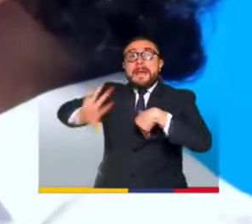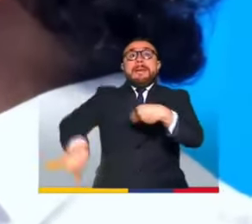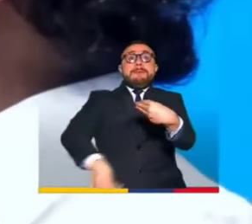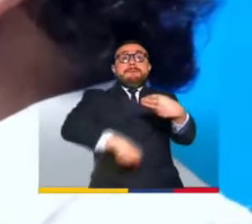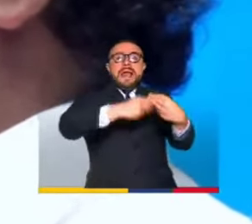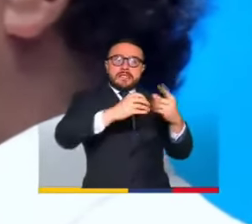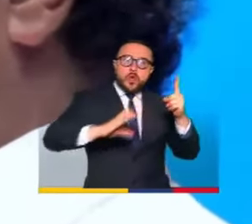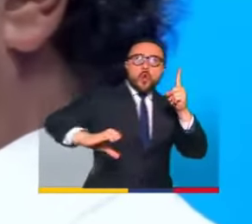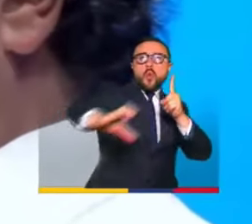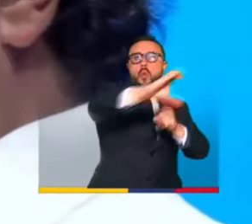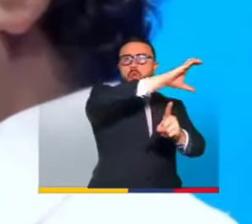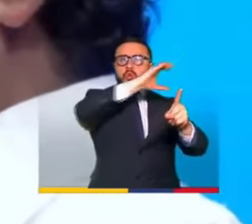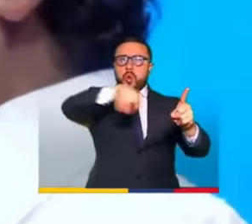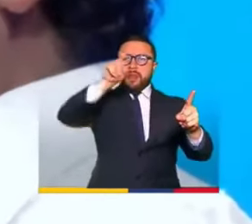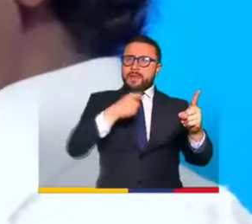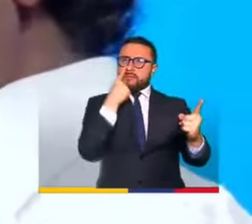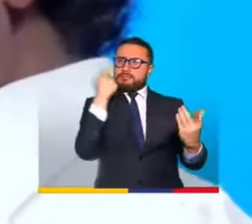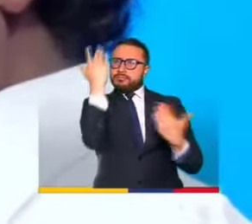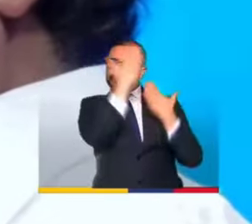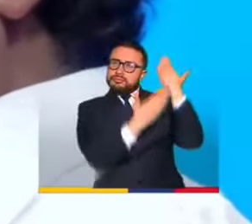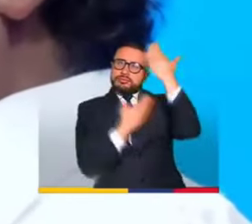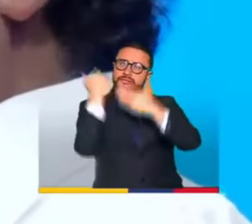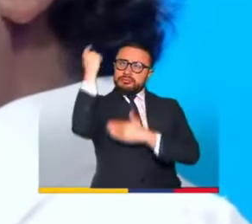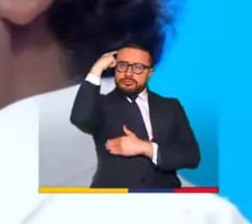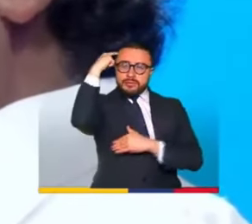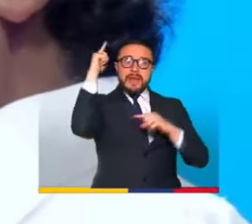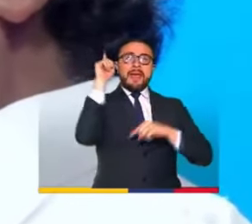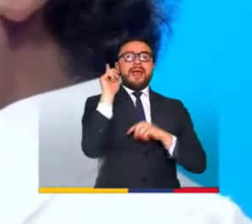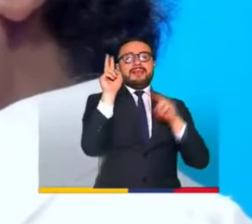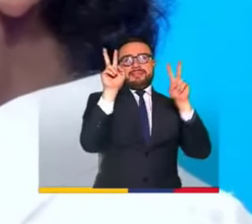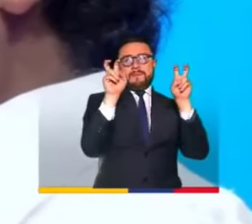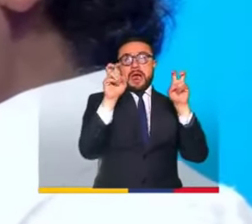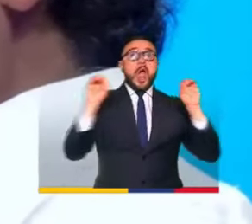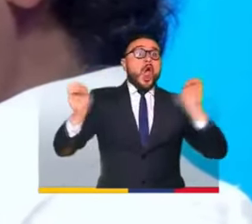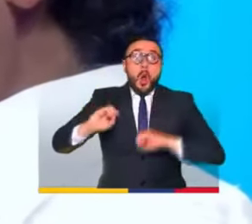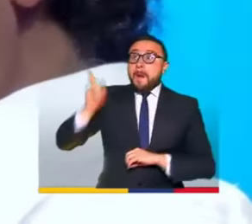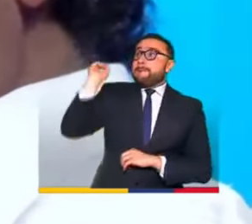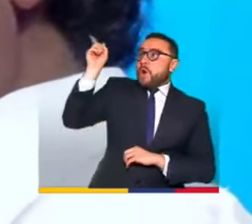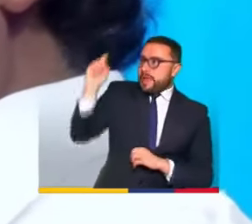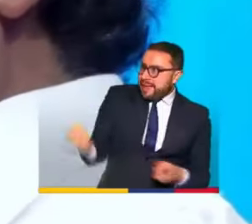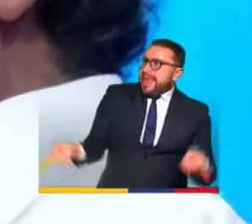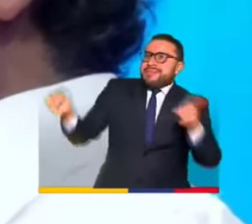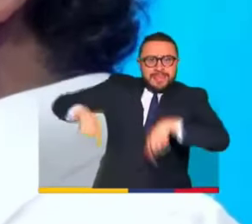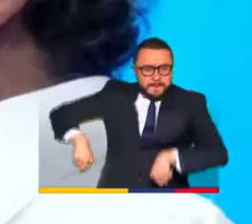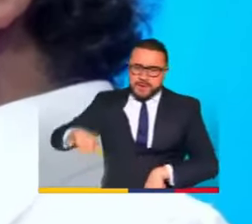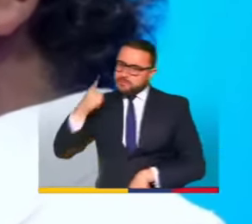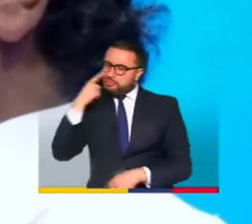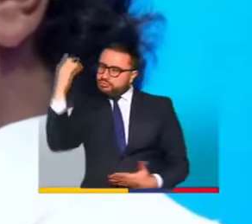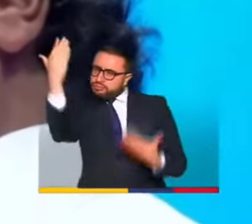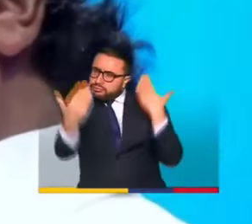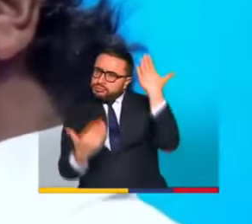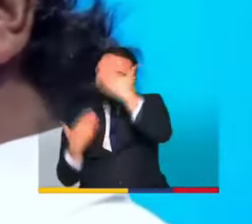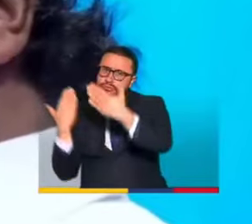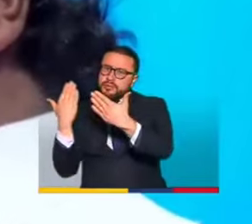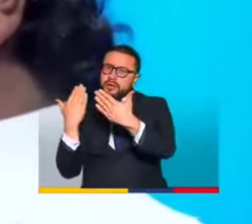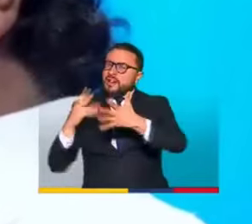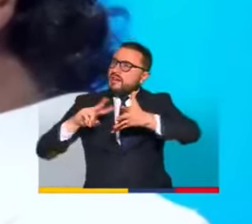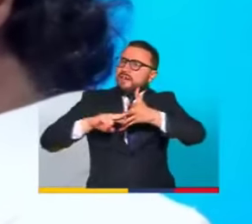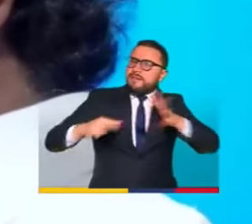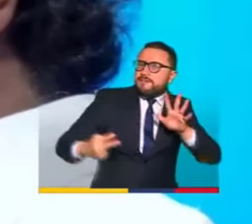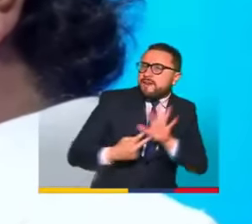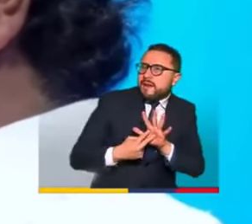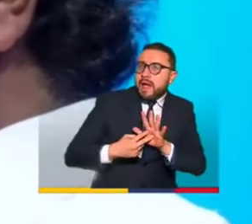la política. Cultura y política son el movimiento intenso de la sociedad y sus